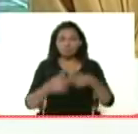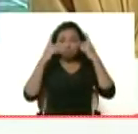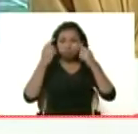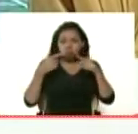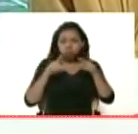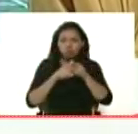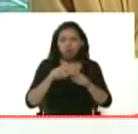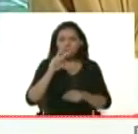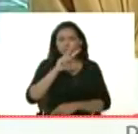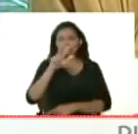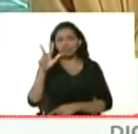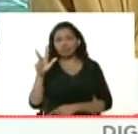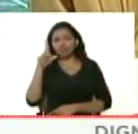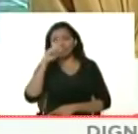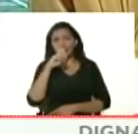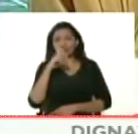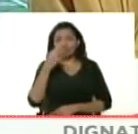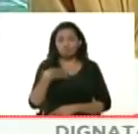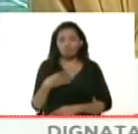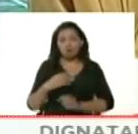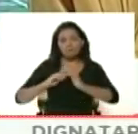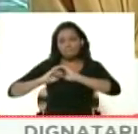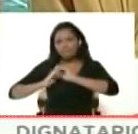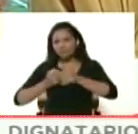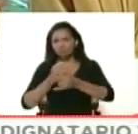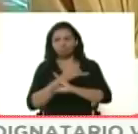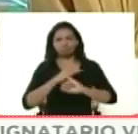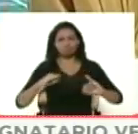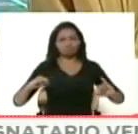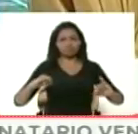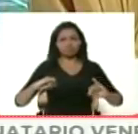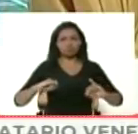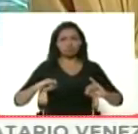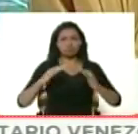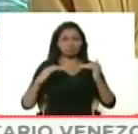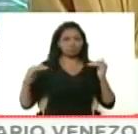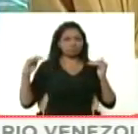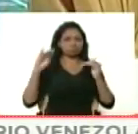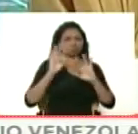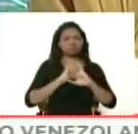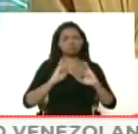veces a los 32 años un buen pelotero ya llega a su rendimiento máximo.